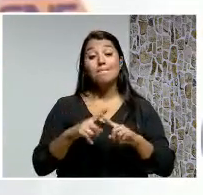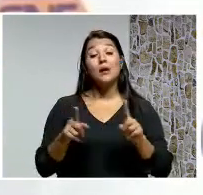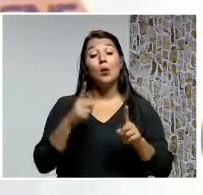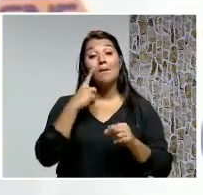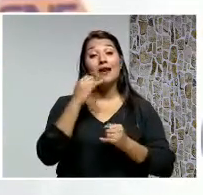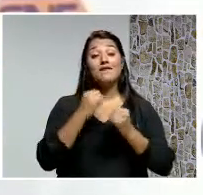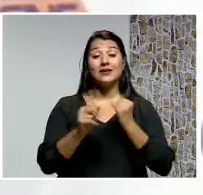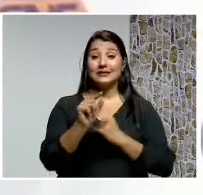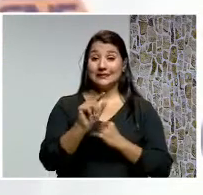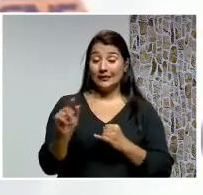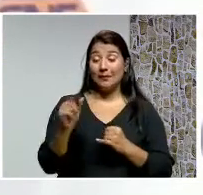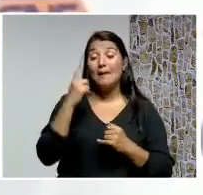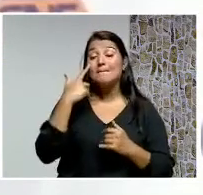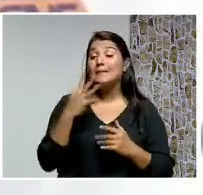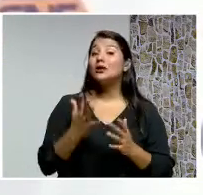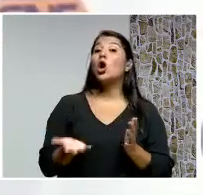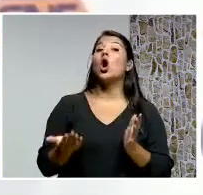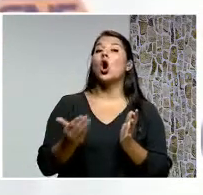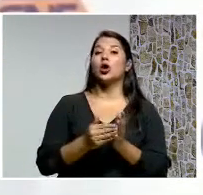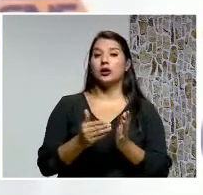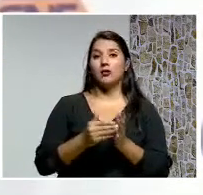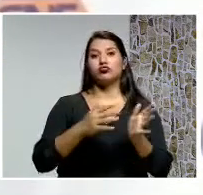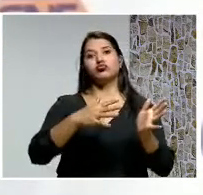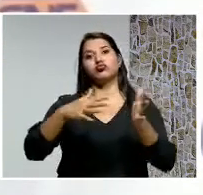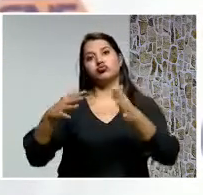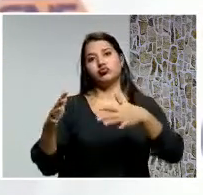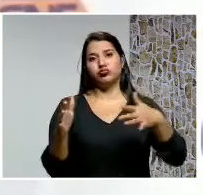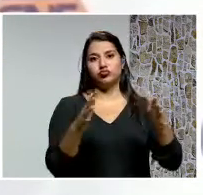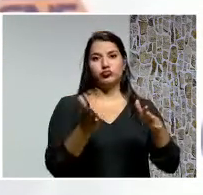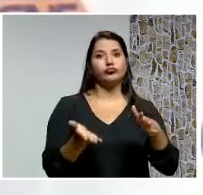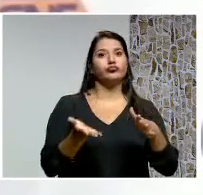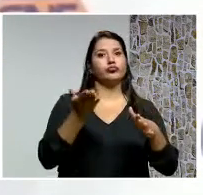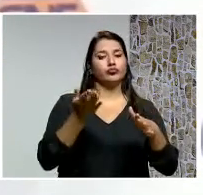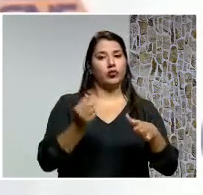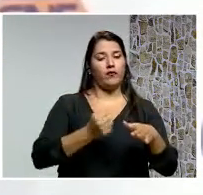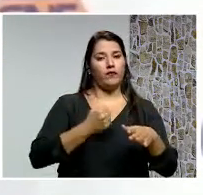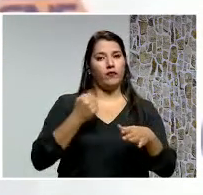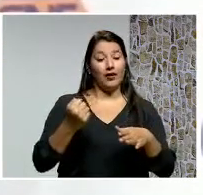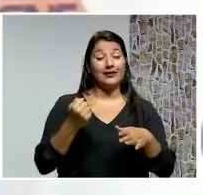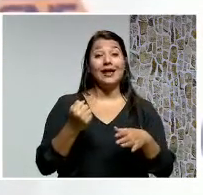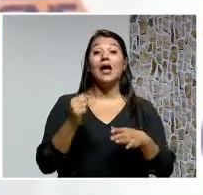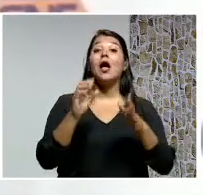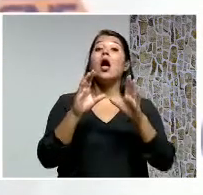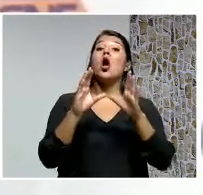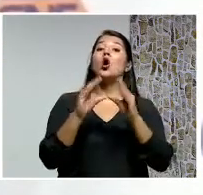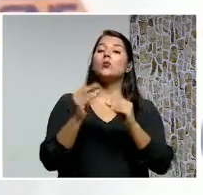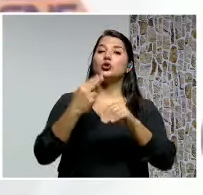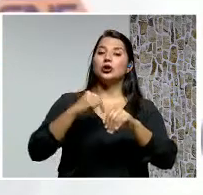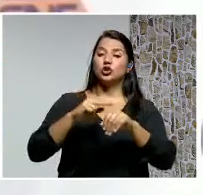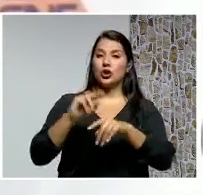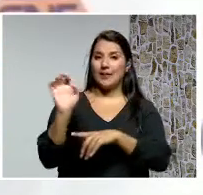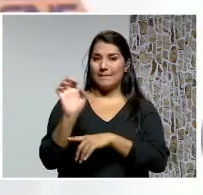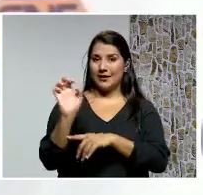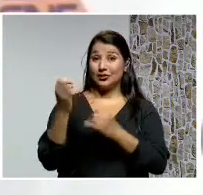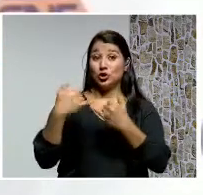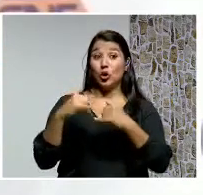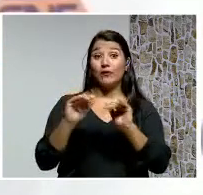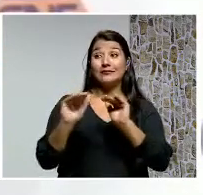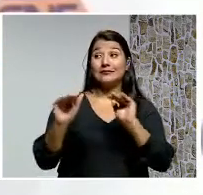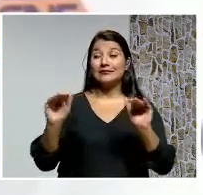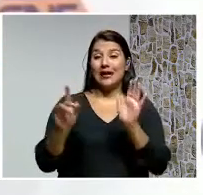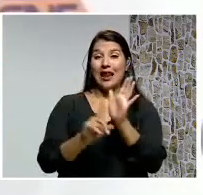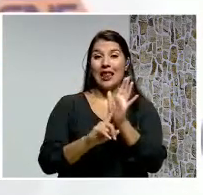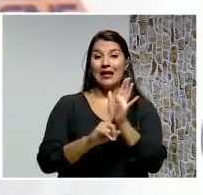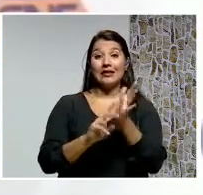semana se esperaría nuevamente que aumente la intensidad de los vientos. La Comisión Nacional de Emergencias mantiene el estado de alerta